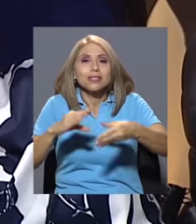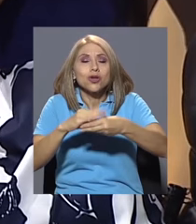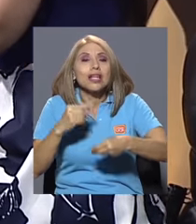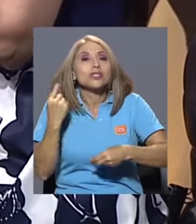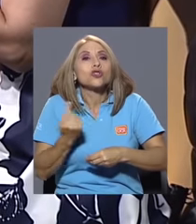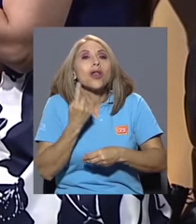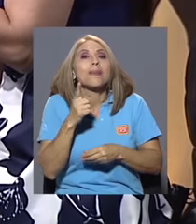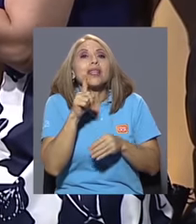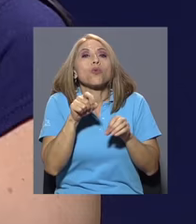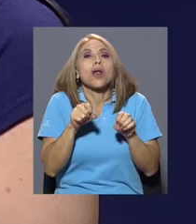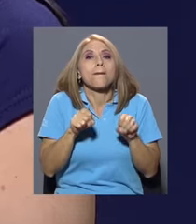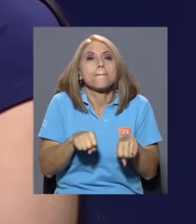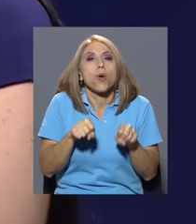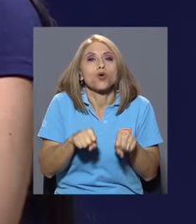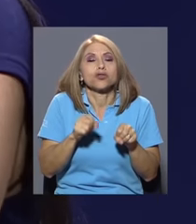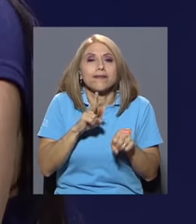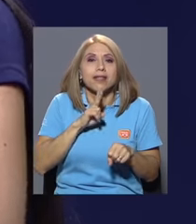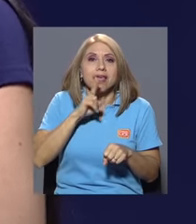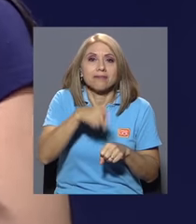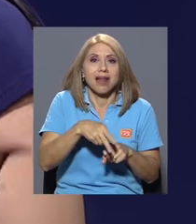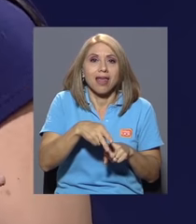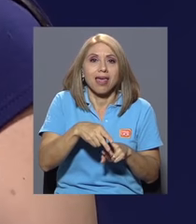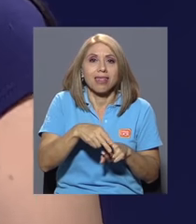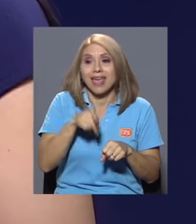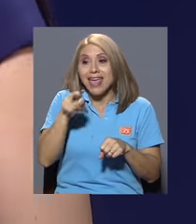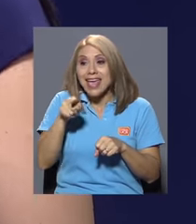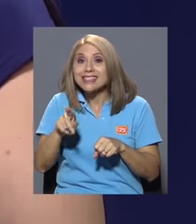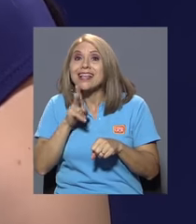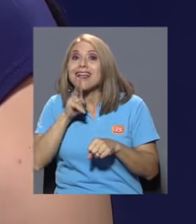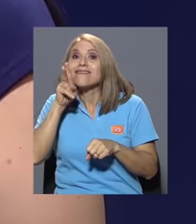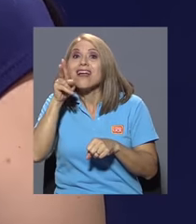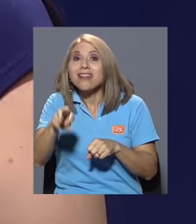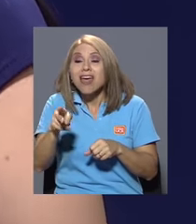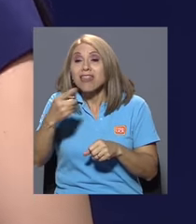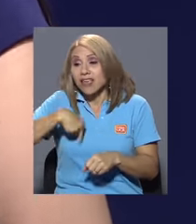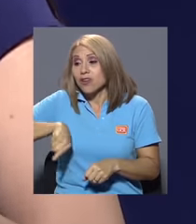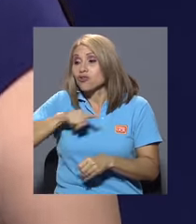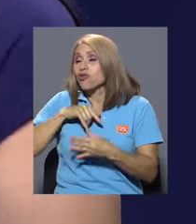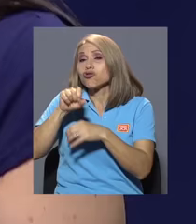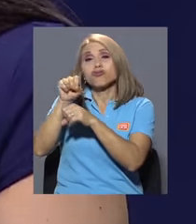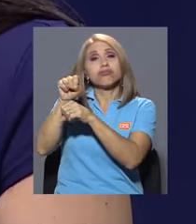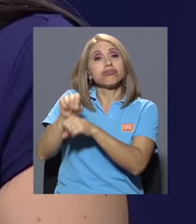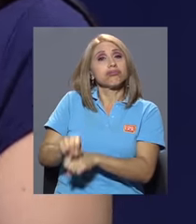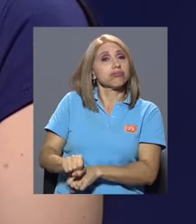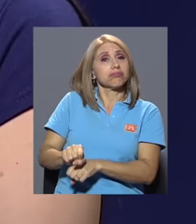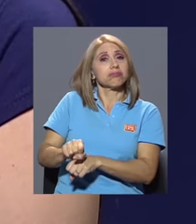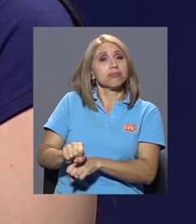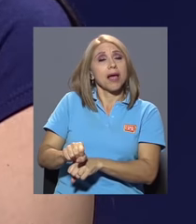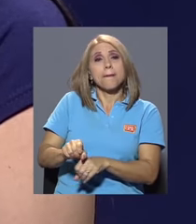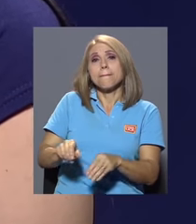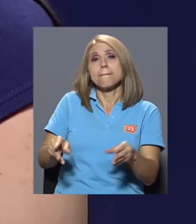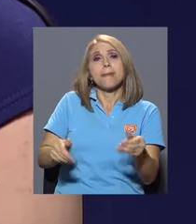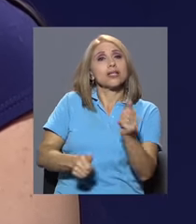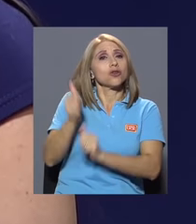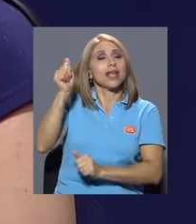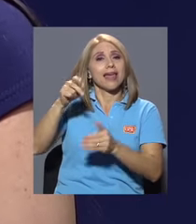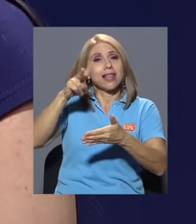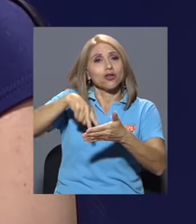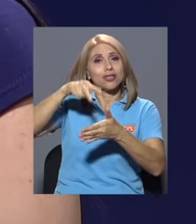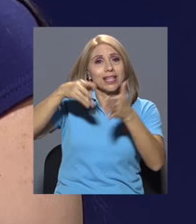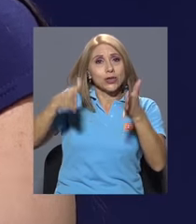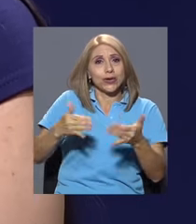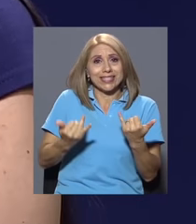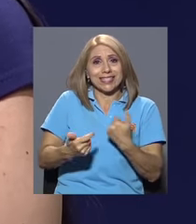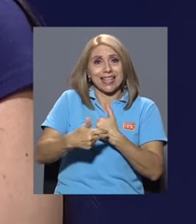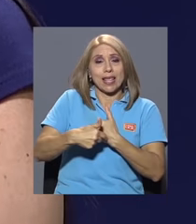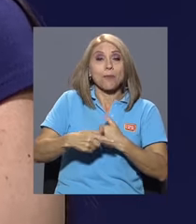una posibilidad de realidad, que es la realidad referencial a la que estamos acostumbrados la mayoría de los lectores de este tiempo. En